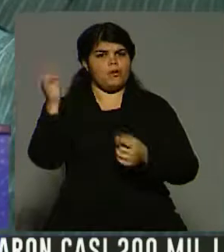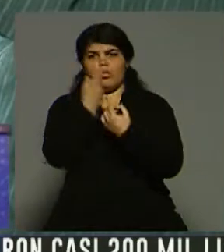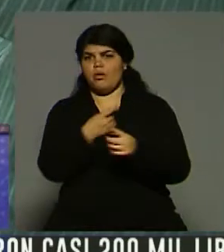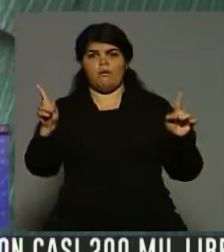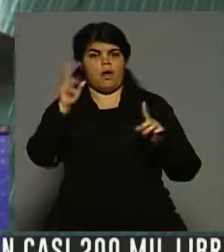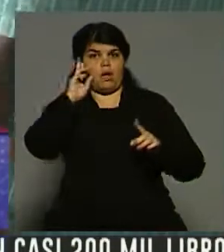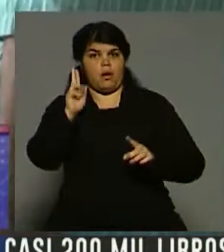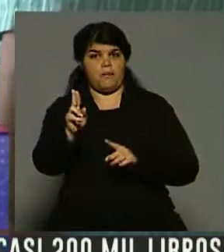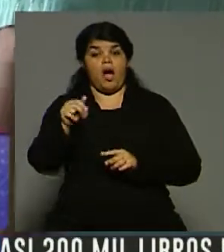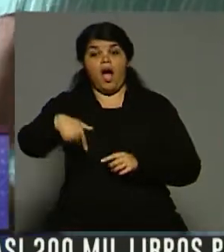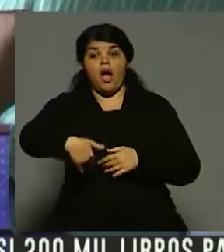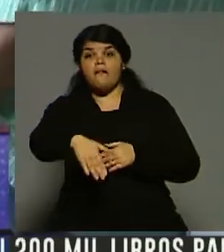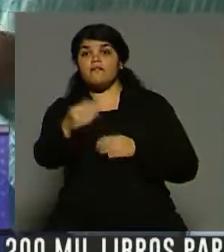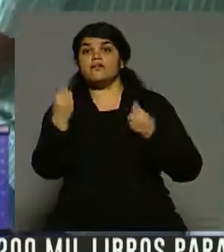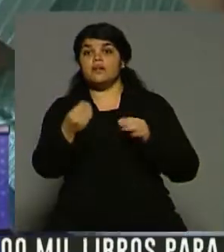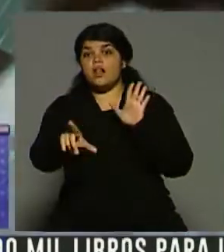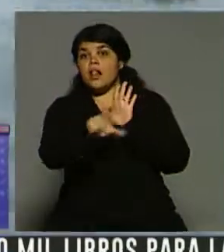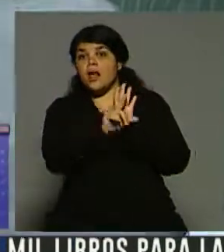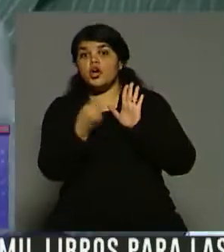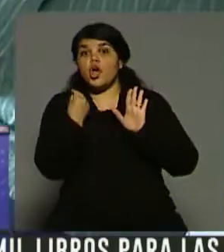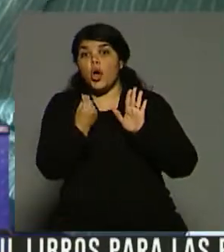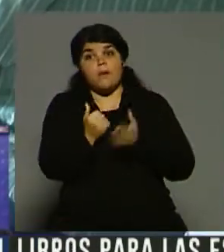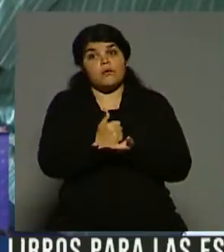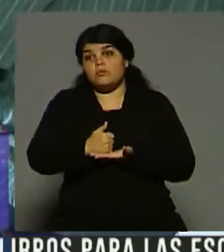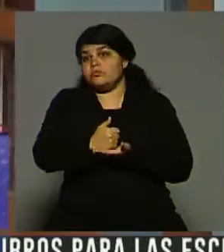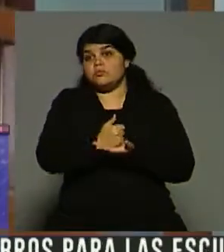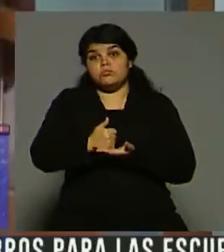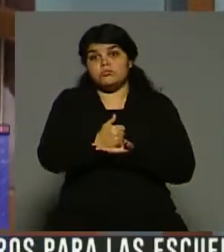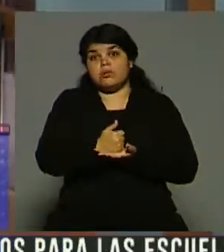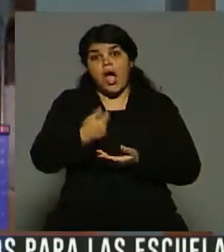Veremos cómo sale la ley. Esto hay que esperar, hay que ver